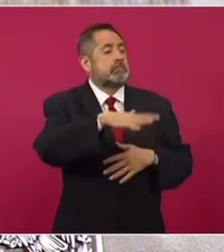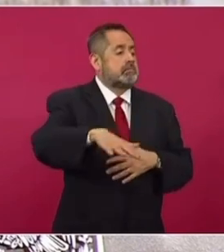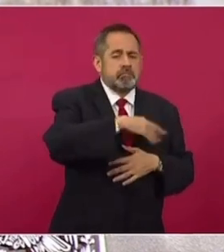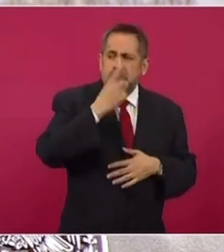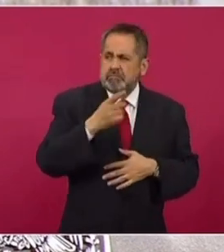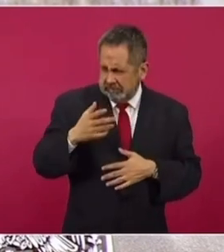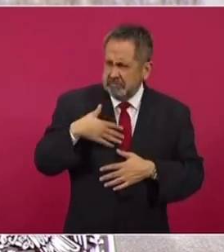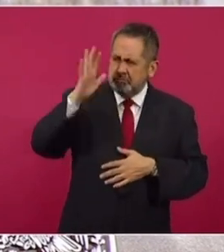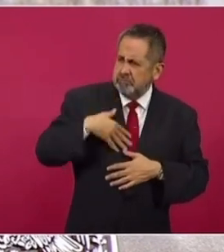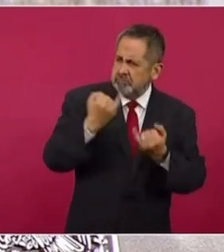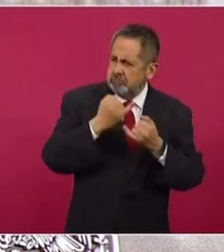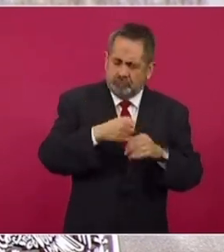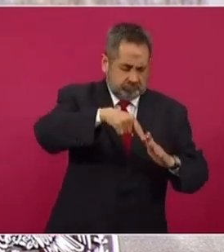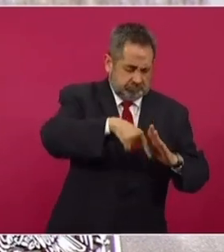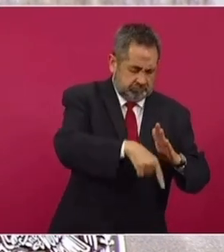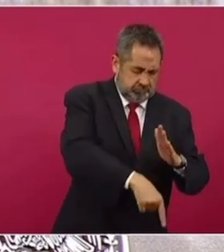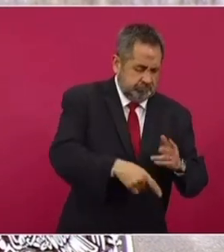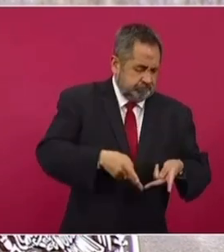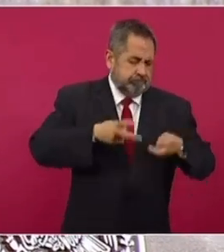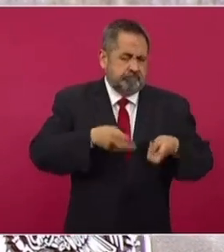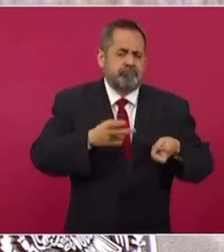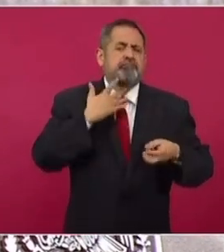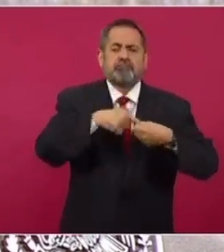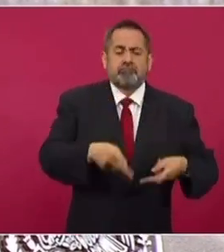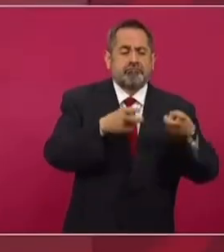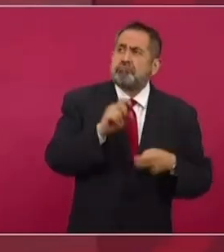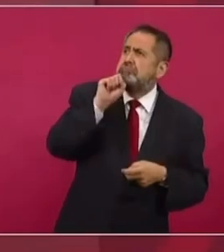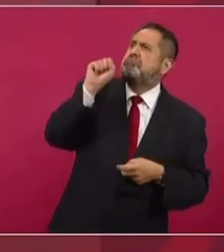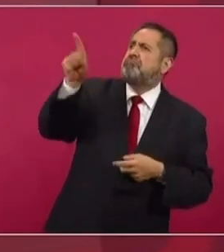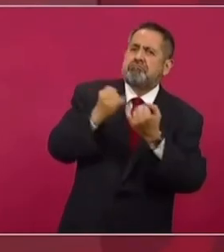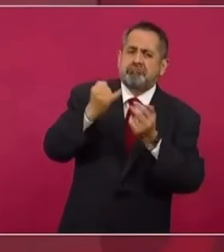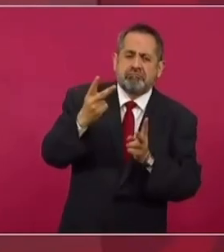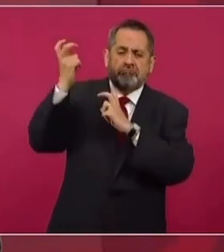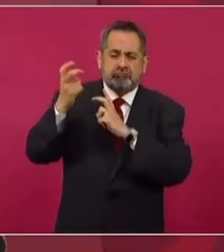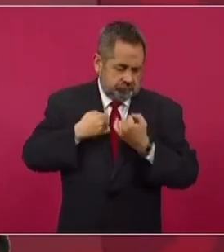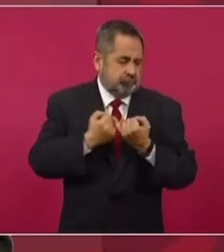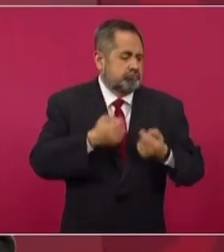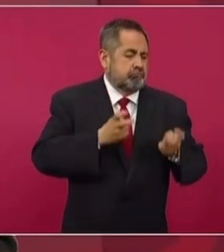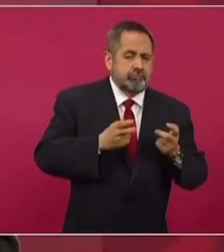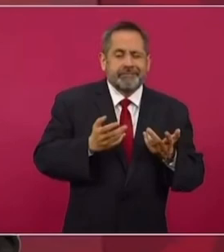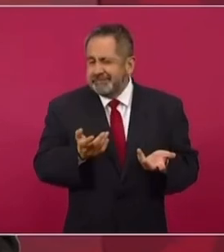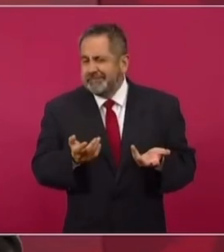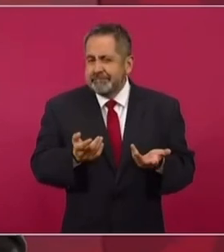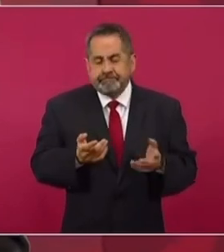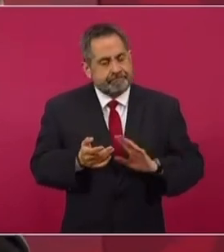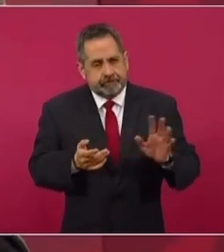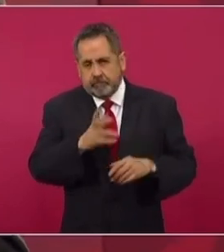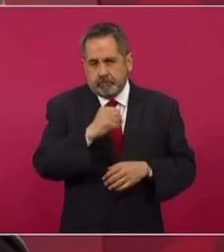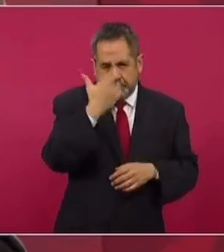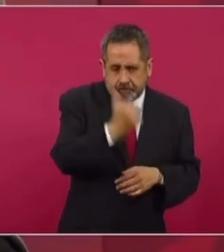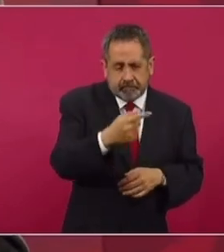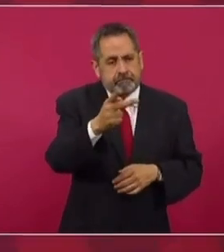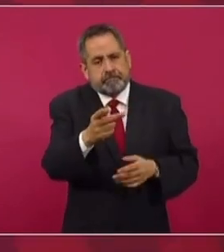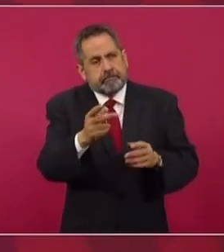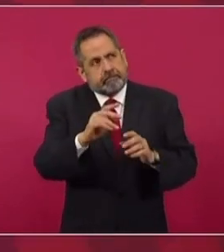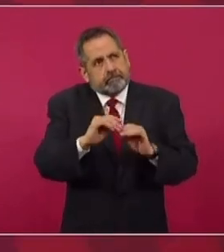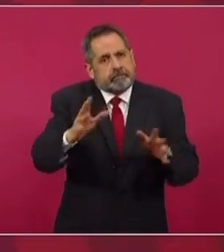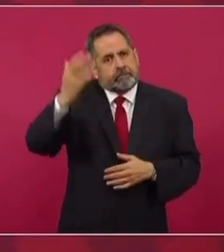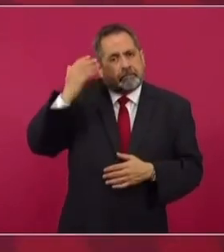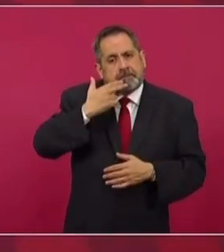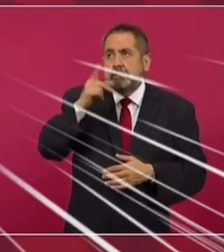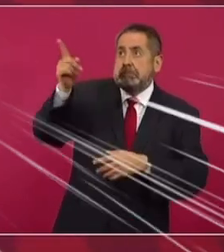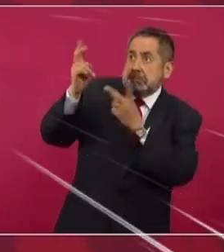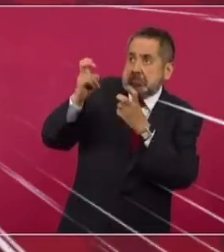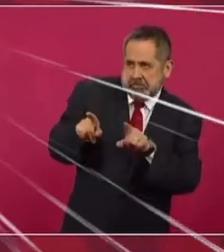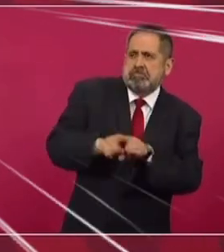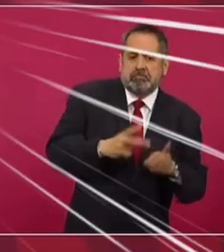toma clandestina para robarme la gasolina si los de arriba se están robando el dinero? Claro que no se justifica, pero se usaba como